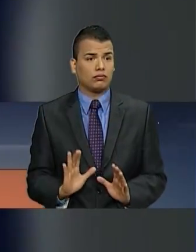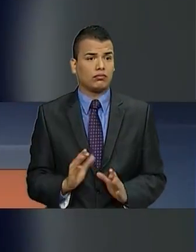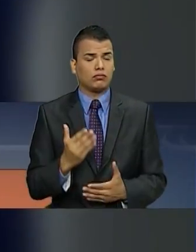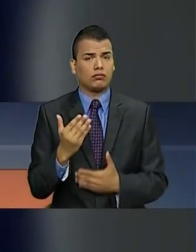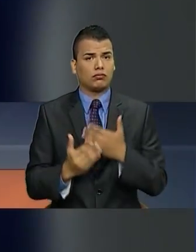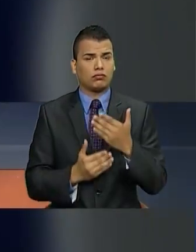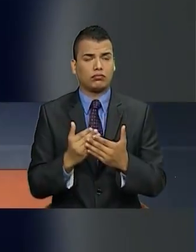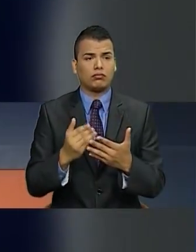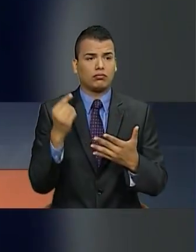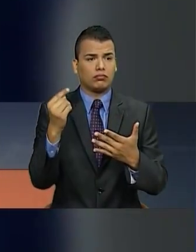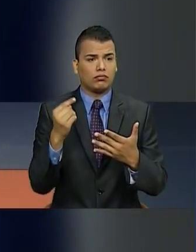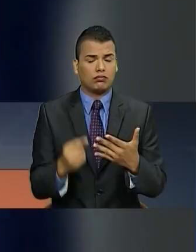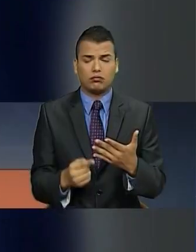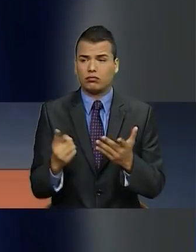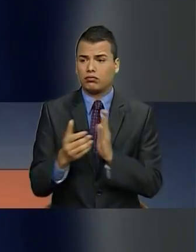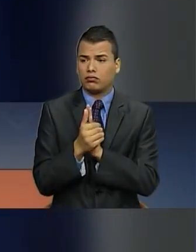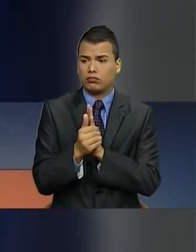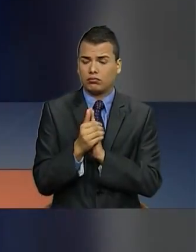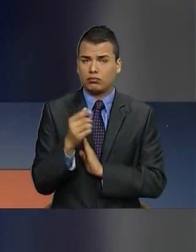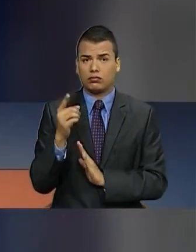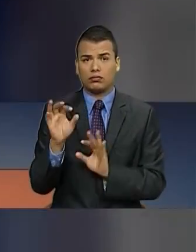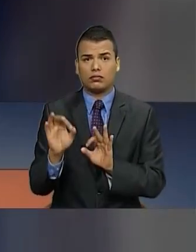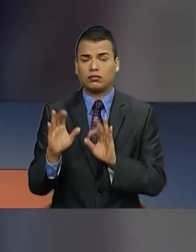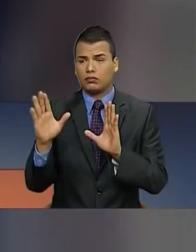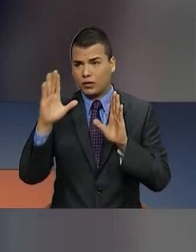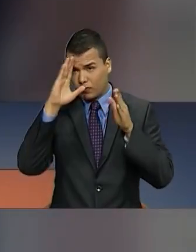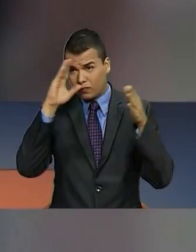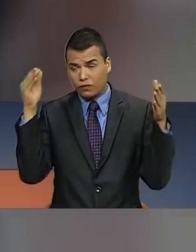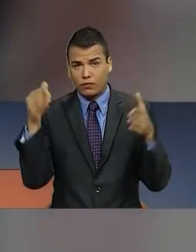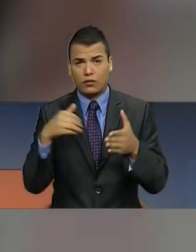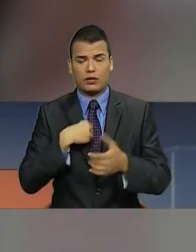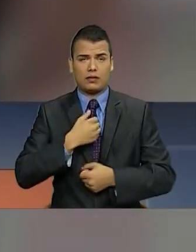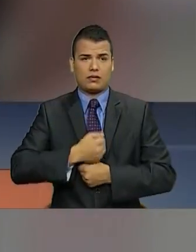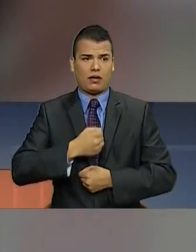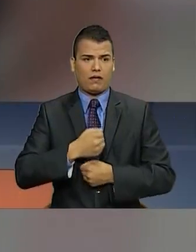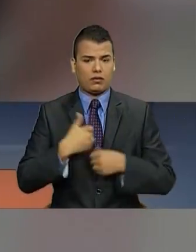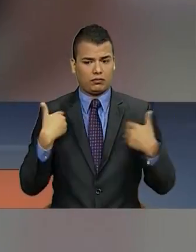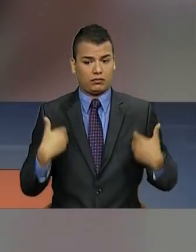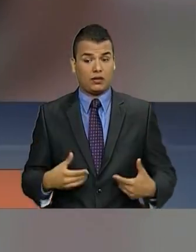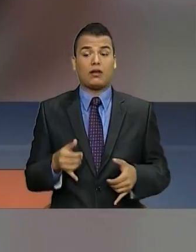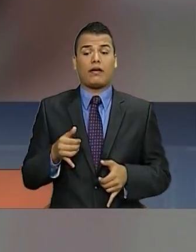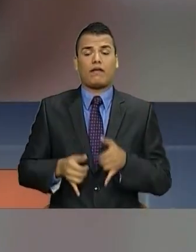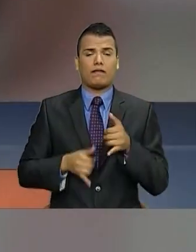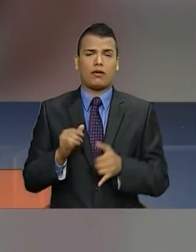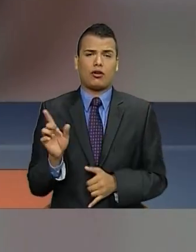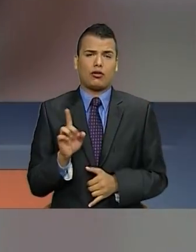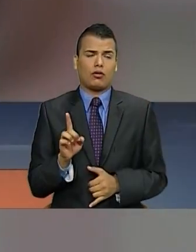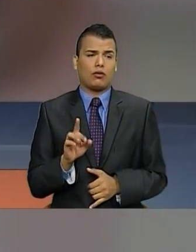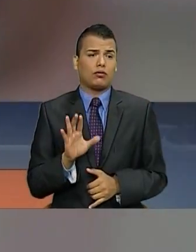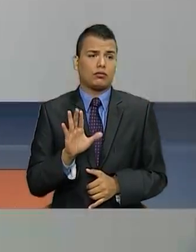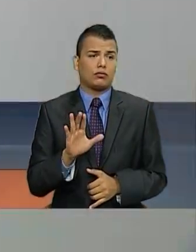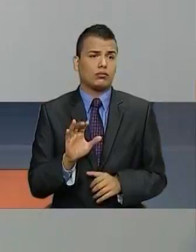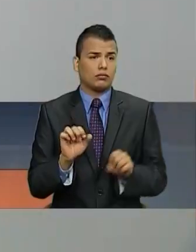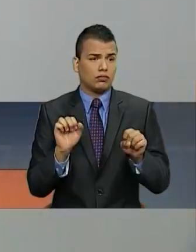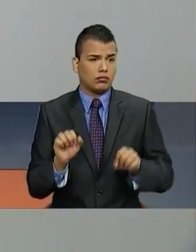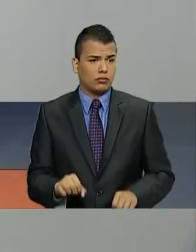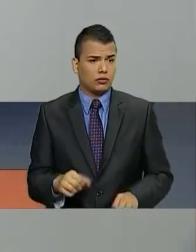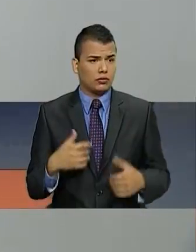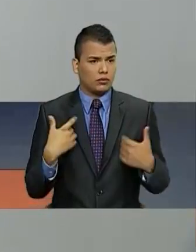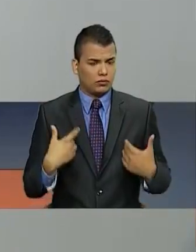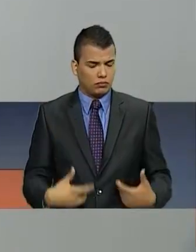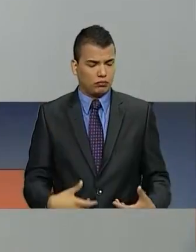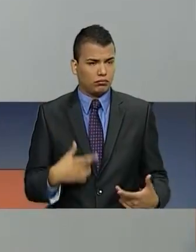sus niños, entonces pues va a tener que estar súper entaconada en la oficina en su vida normal, pero lo que puede hacer es llevar unas baletas en el